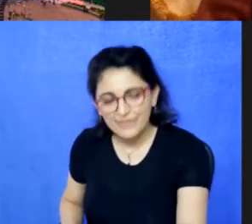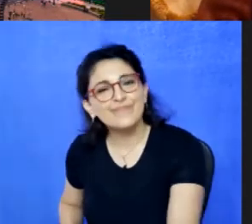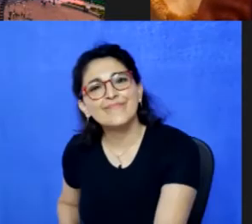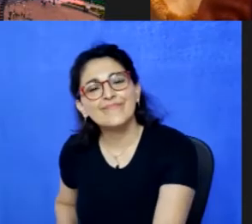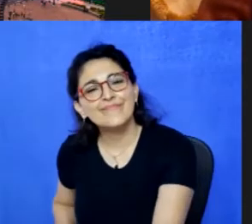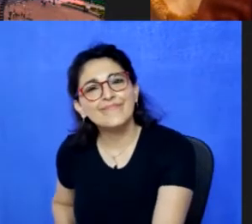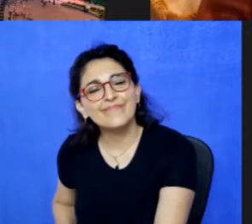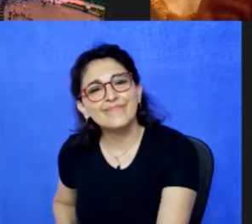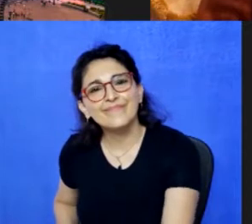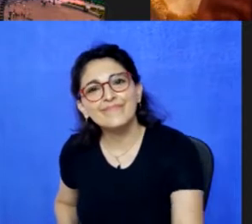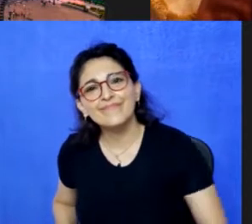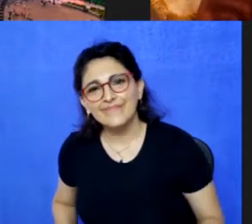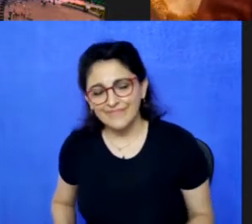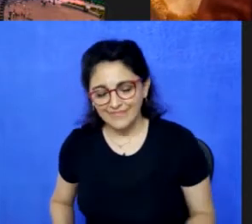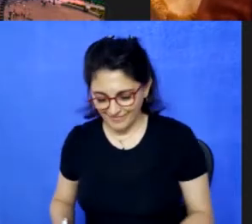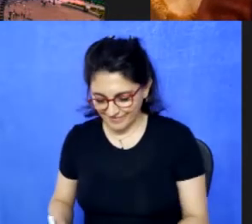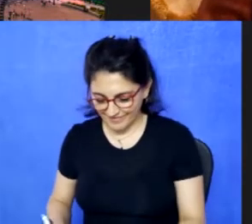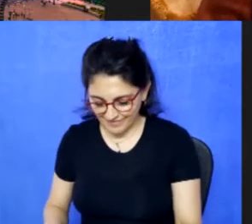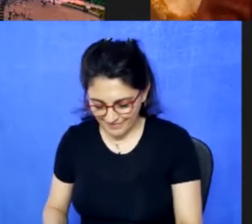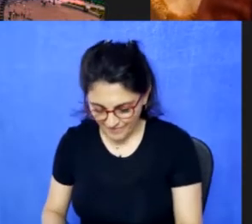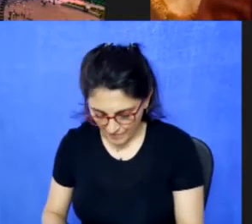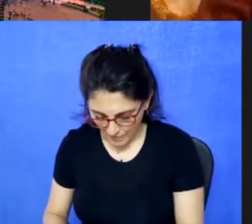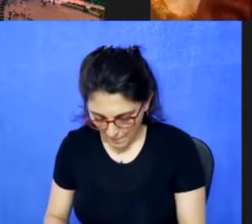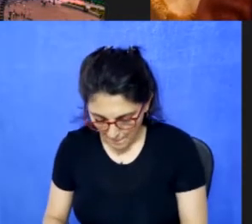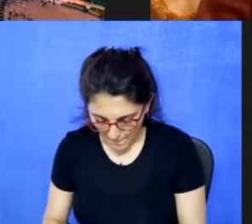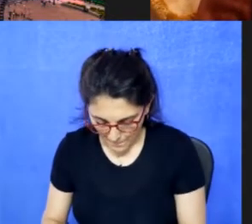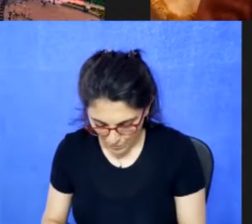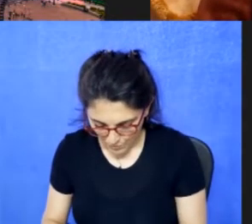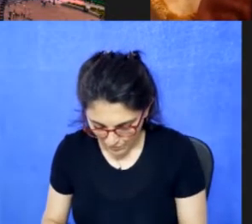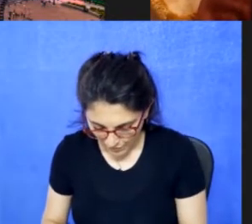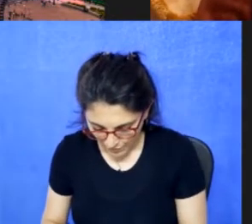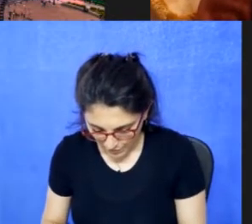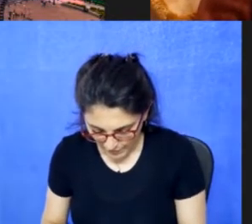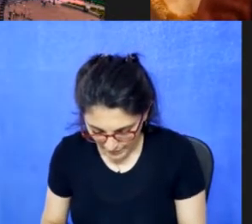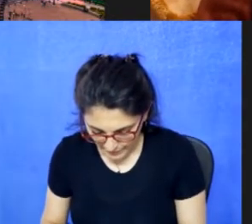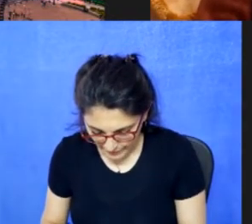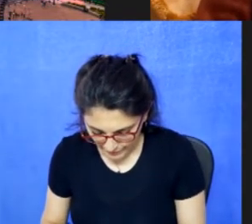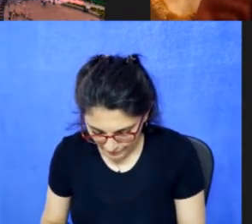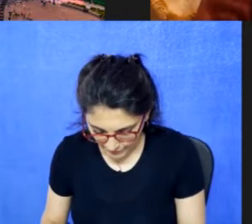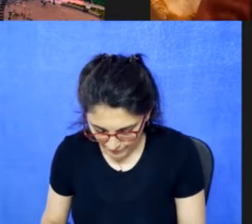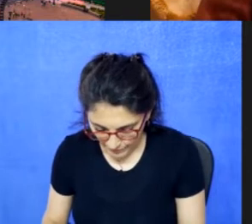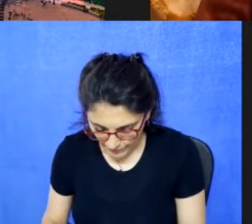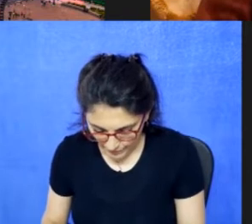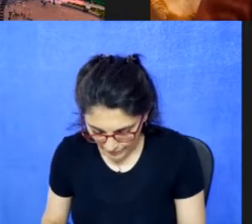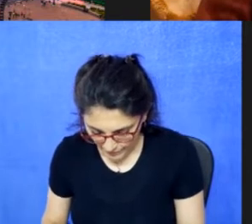lugar condicionó los ingredientes a utilizar para cocinarlo de una u otra manera.